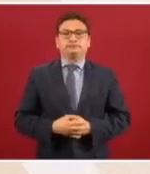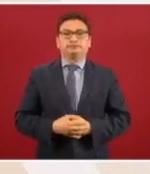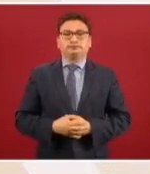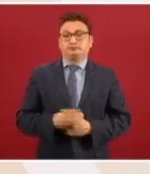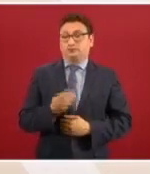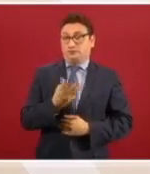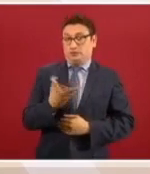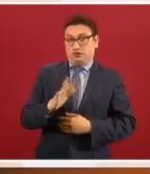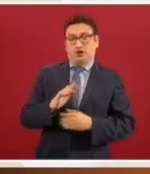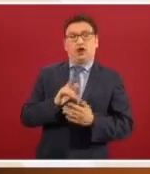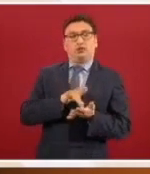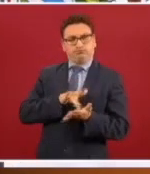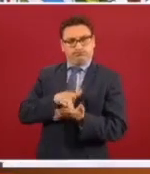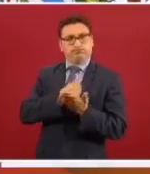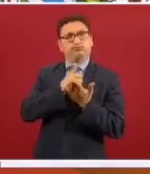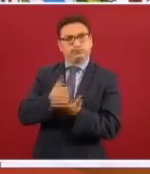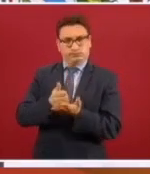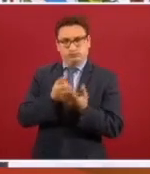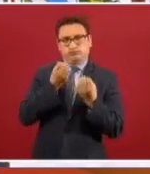recibirán apoyos directos